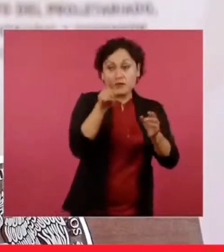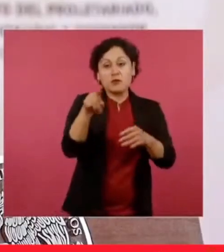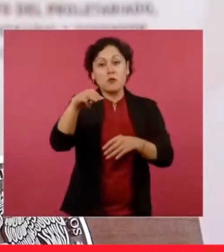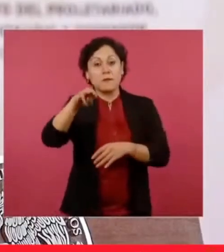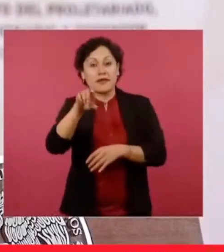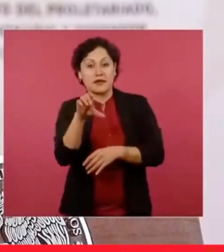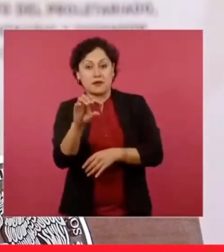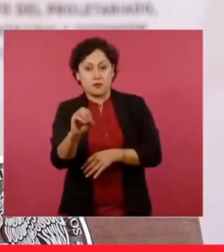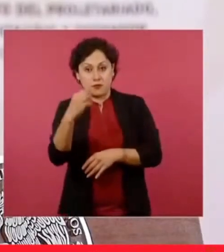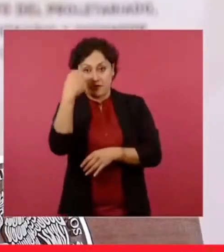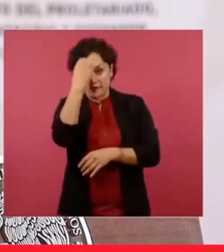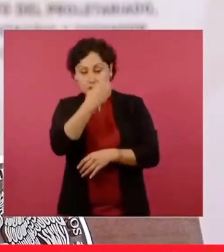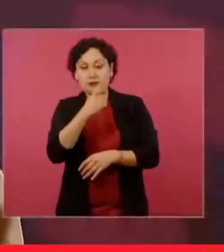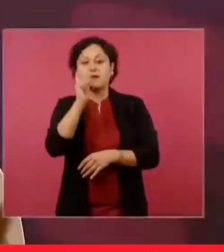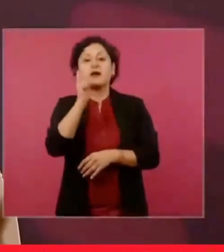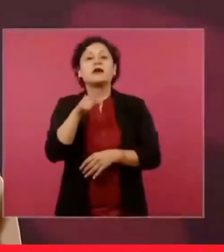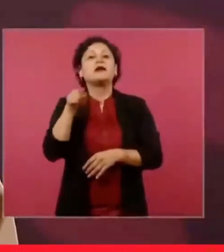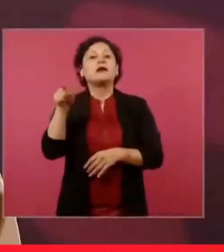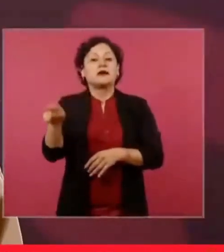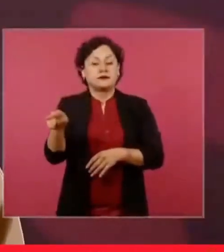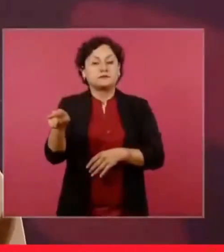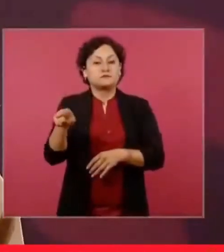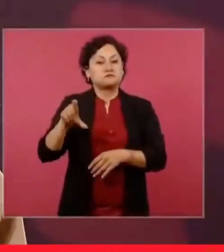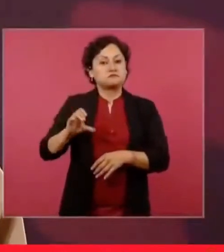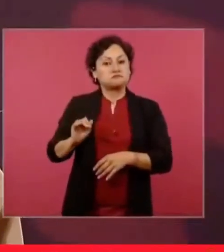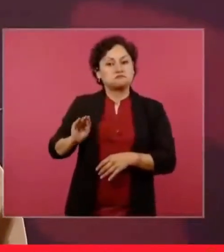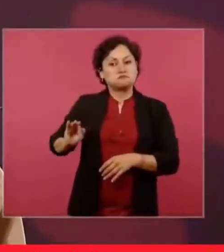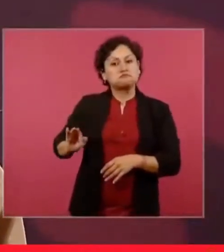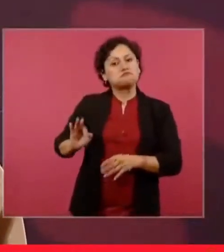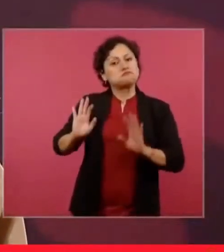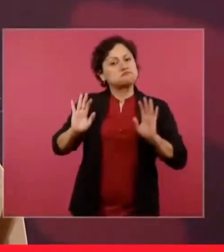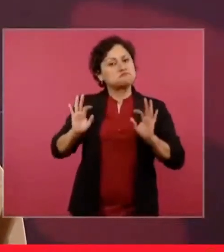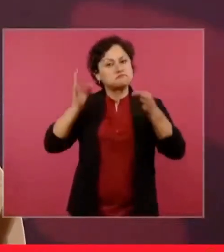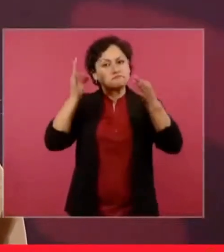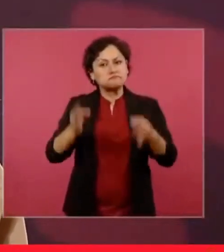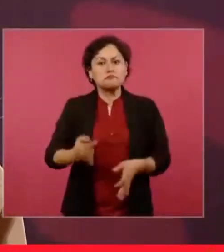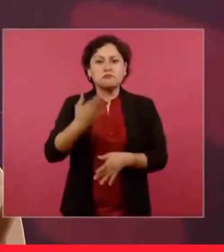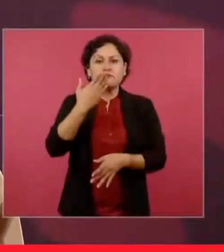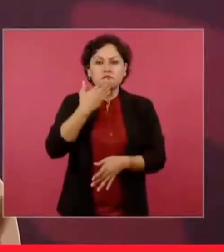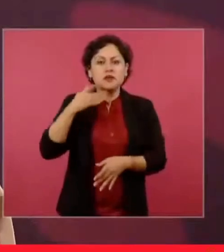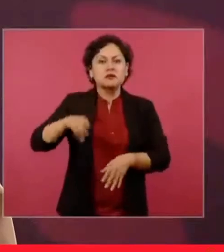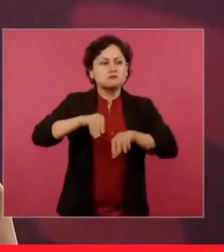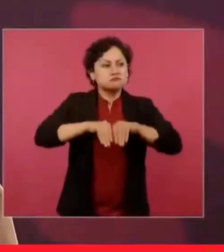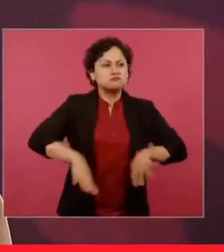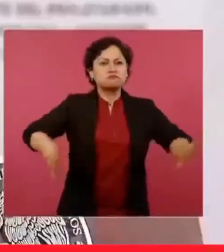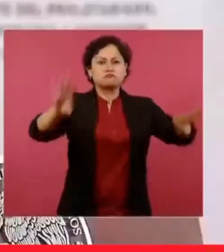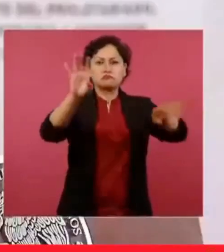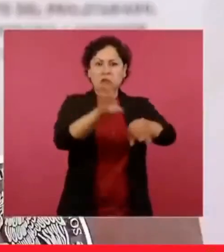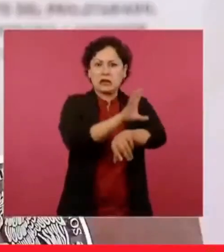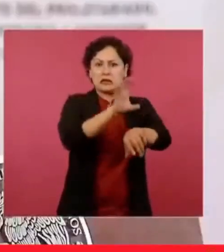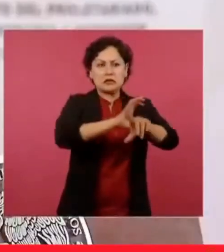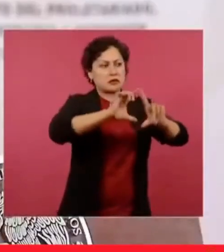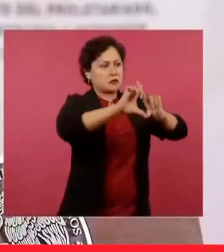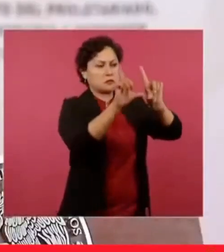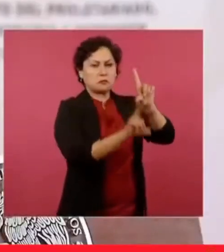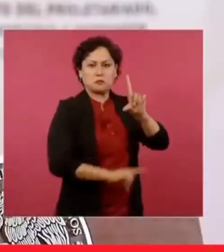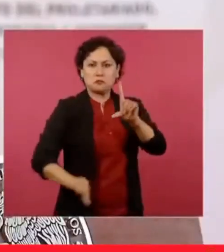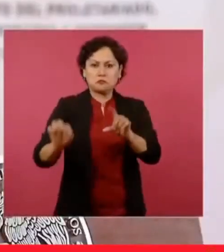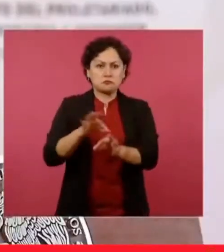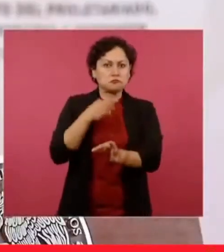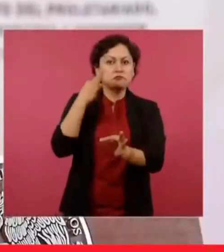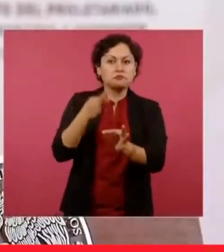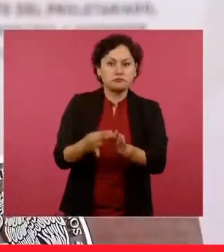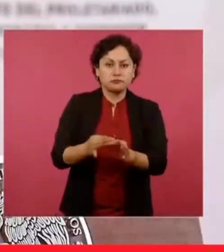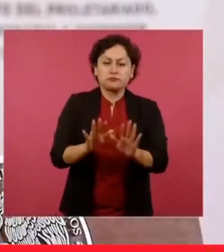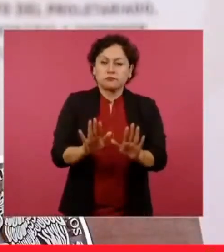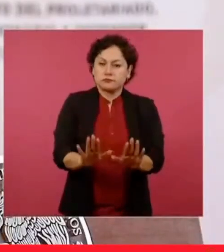de Electricidad cubre con suficiencia y confiabilidad la demanda nacional de energía eléctrica. Hay que decir también, entre el 7 y 9